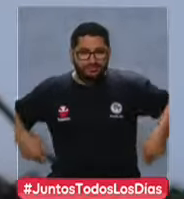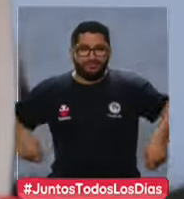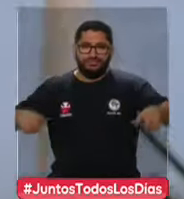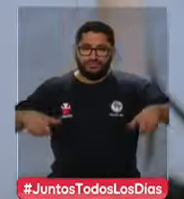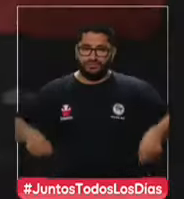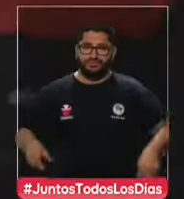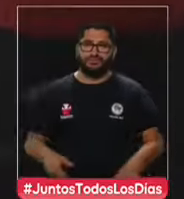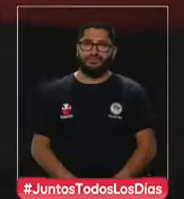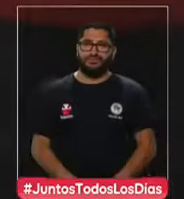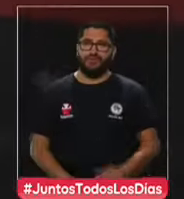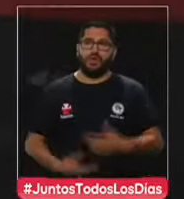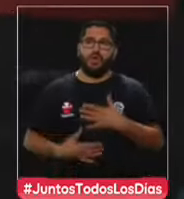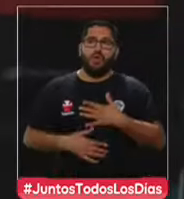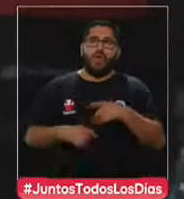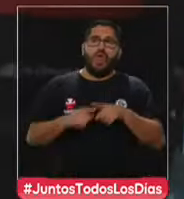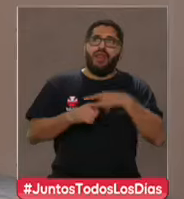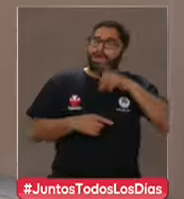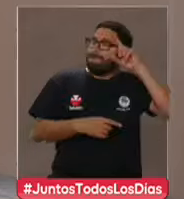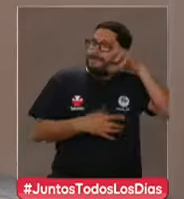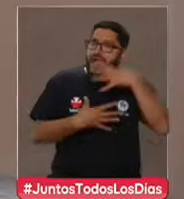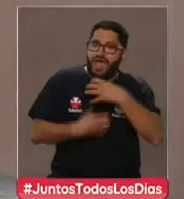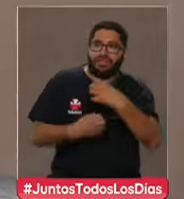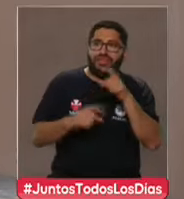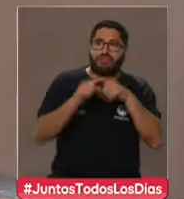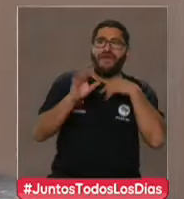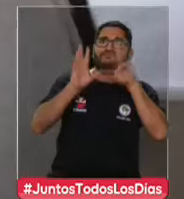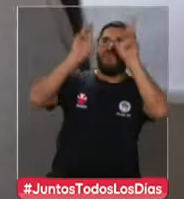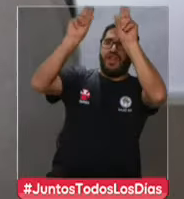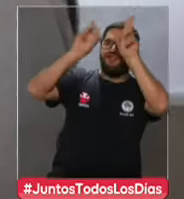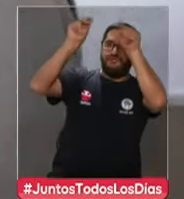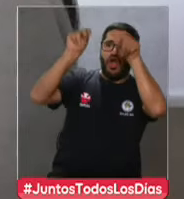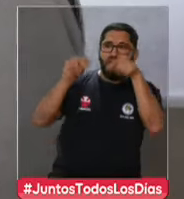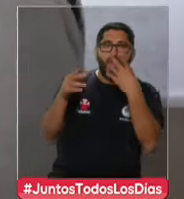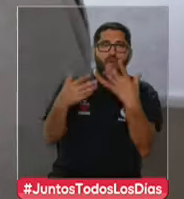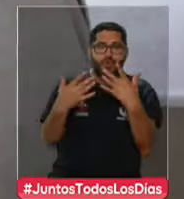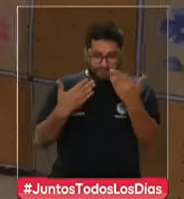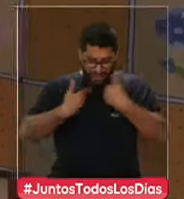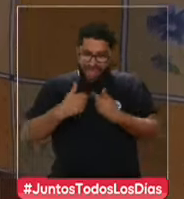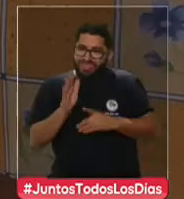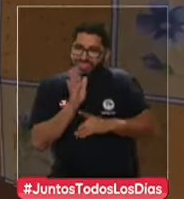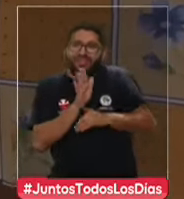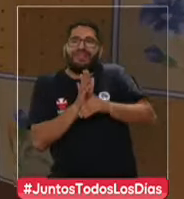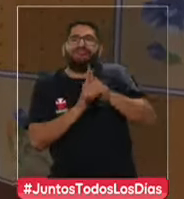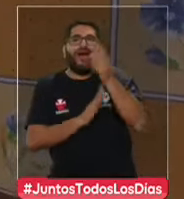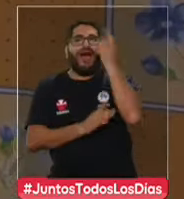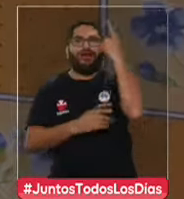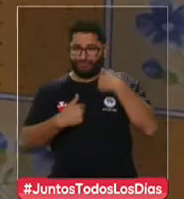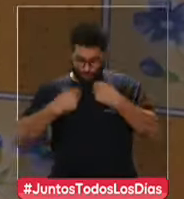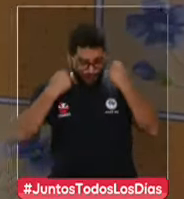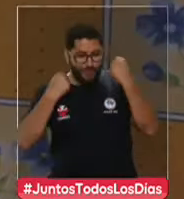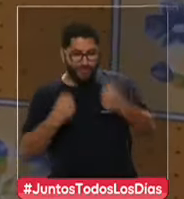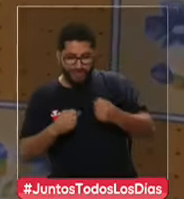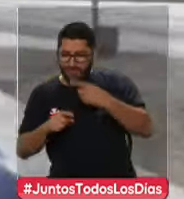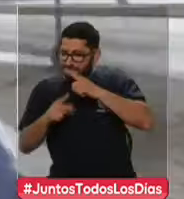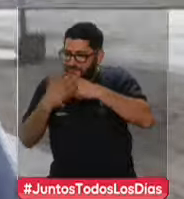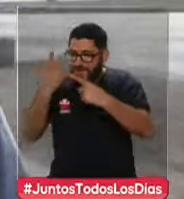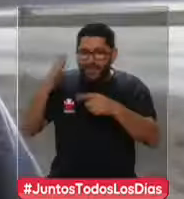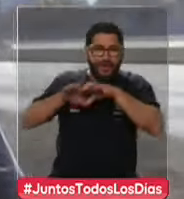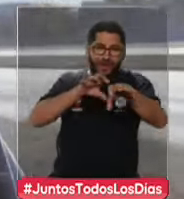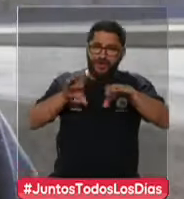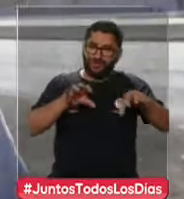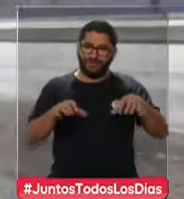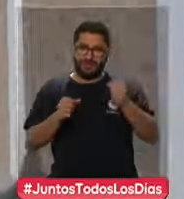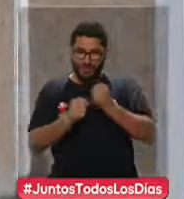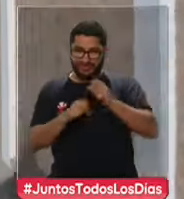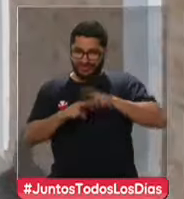del básquetbol. Empecé a crecer mucho más porque empecé a entender que podía hacer muchas más cosas. Manejar mejor mi